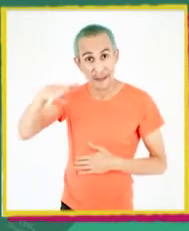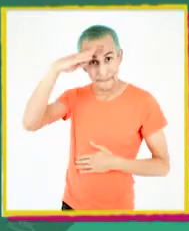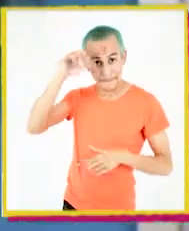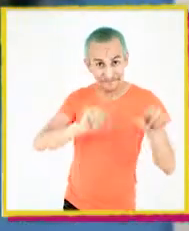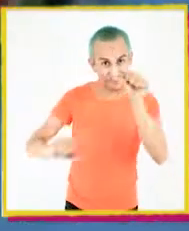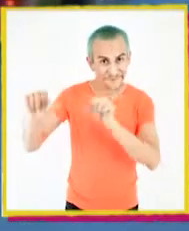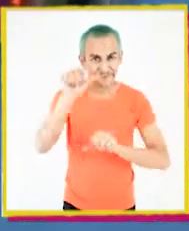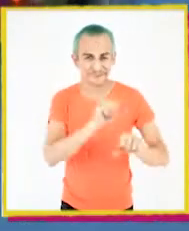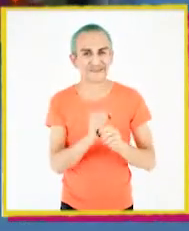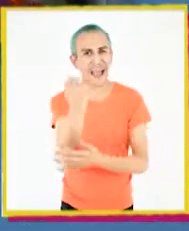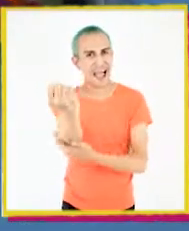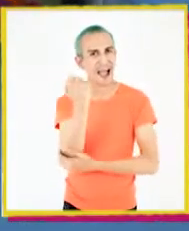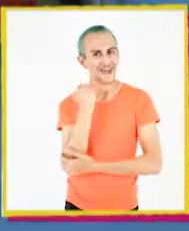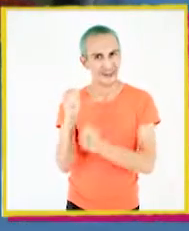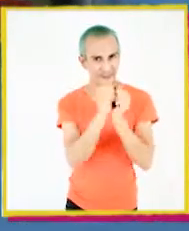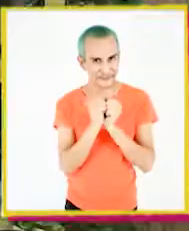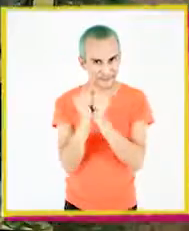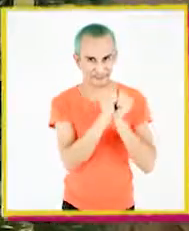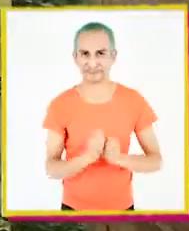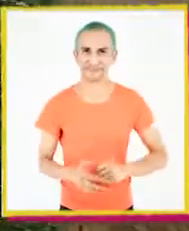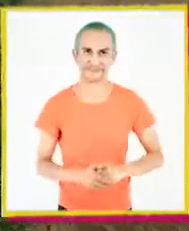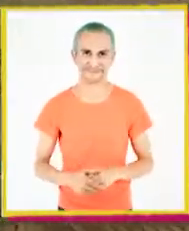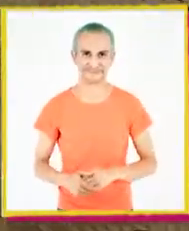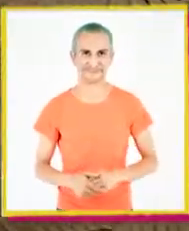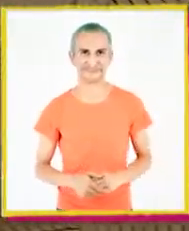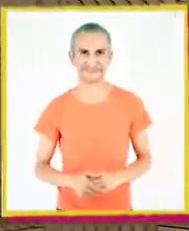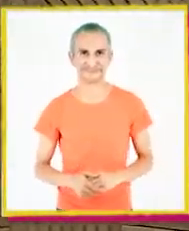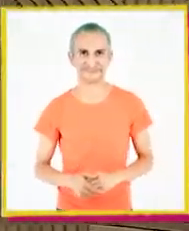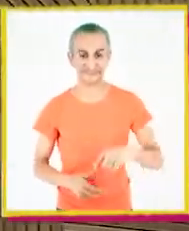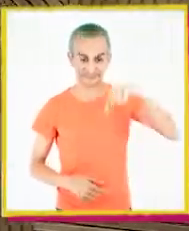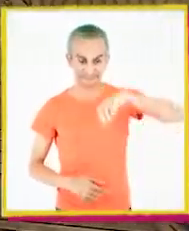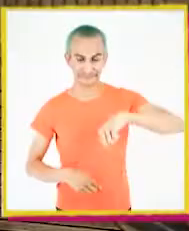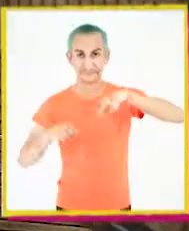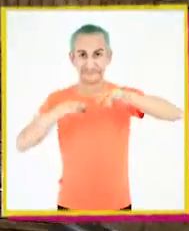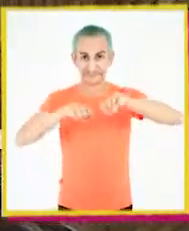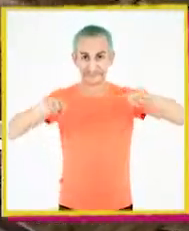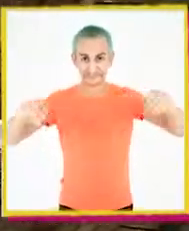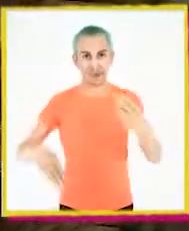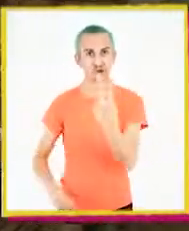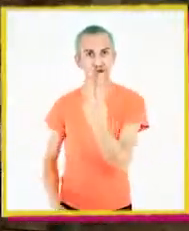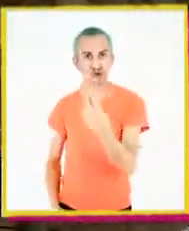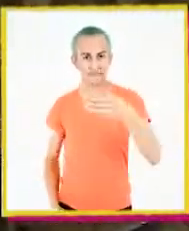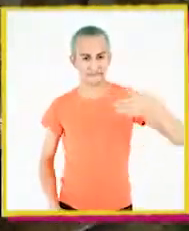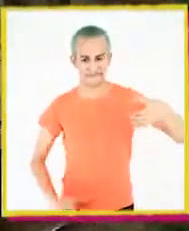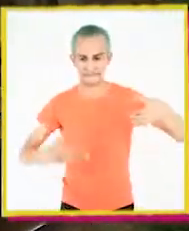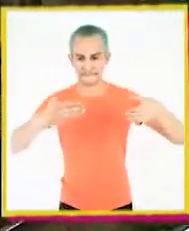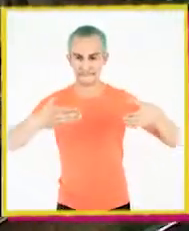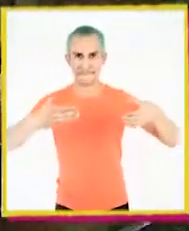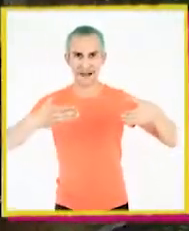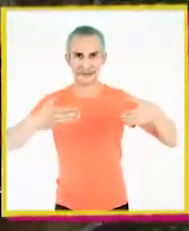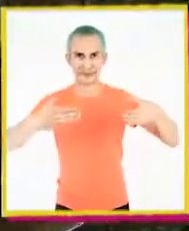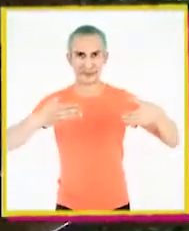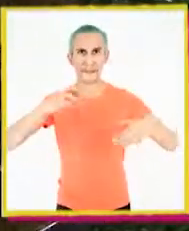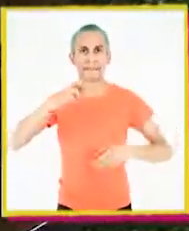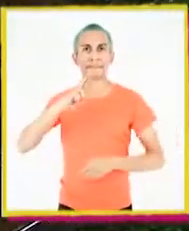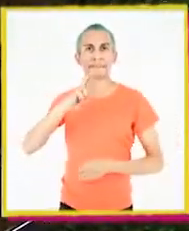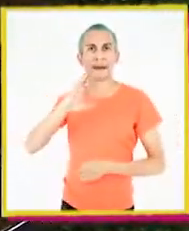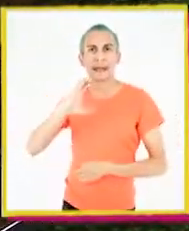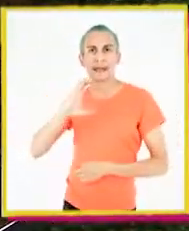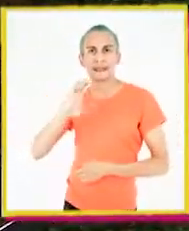los experimentos? Acompáñenme. En esta mesa hay dos vasos